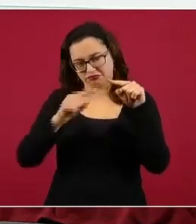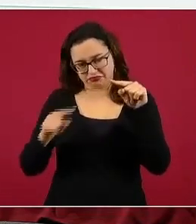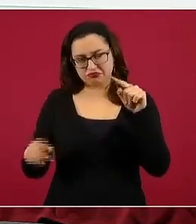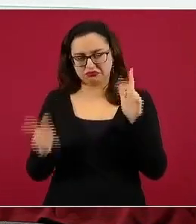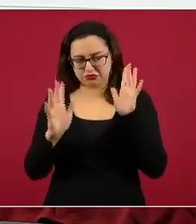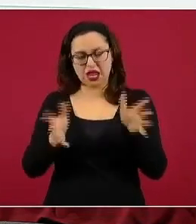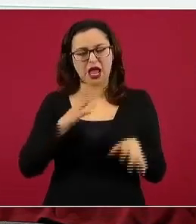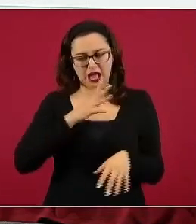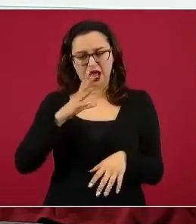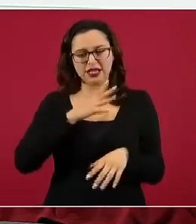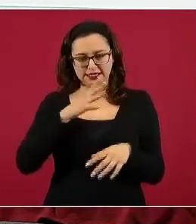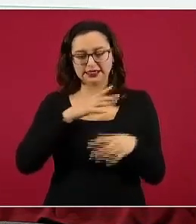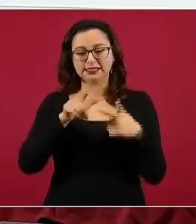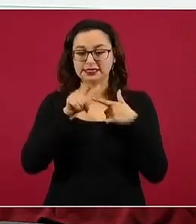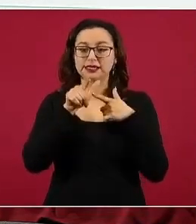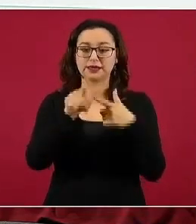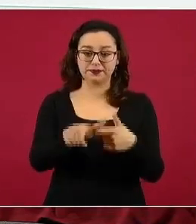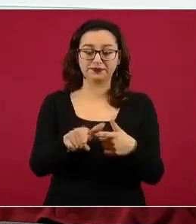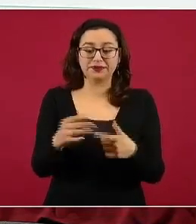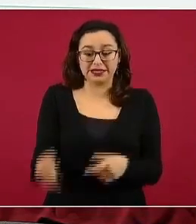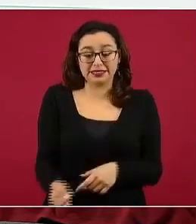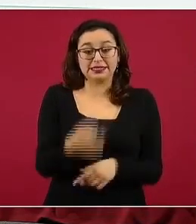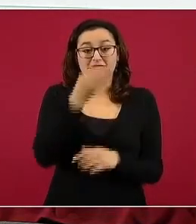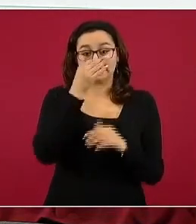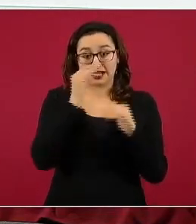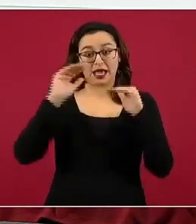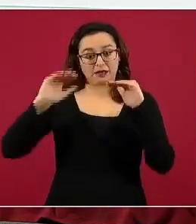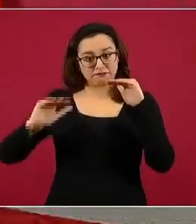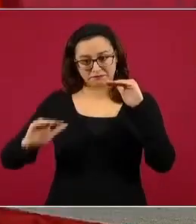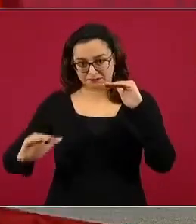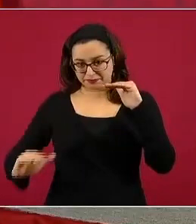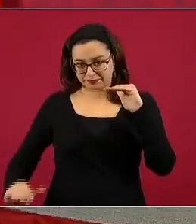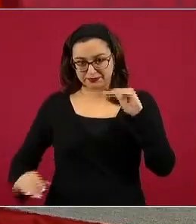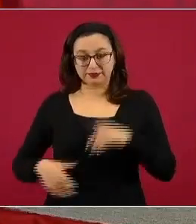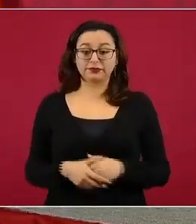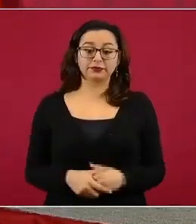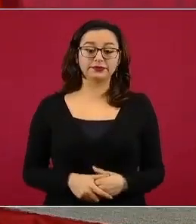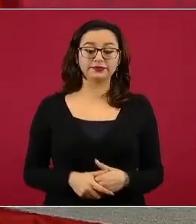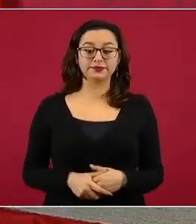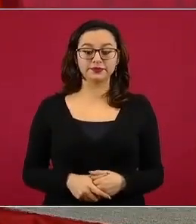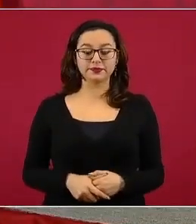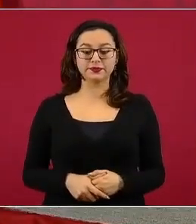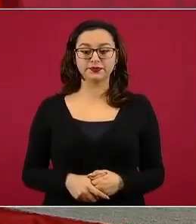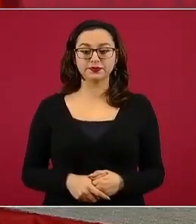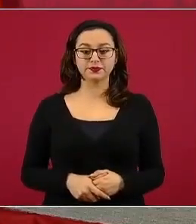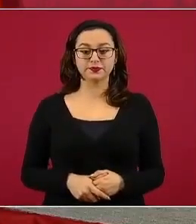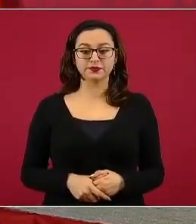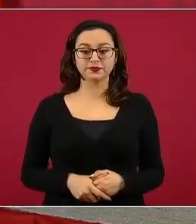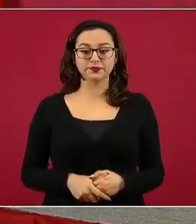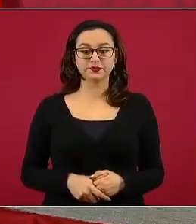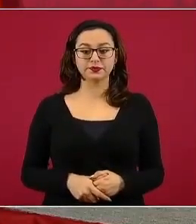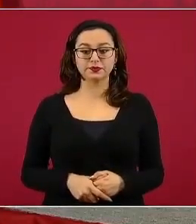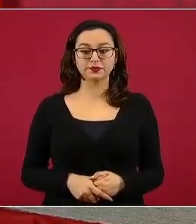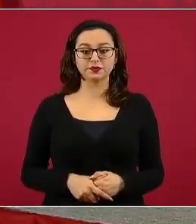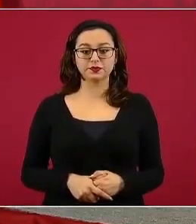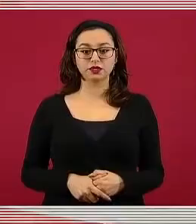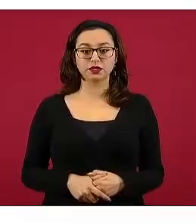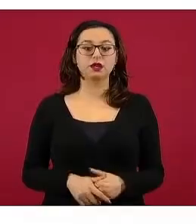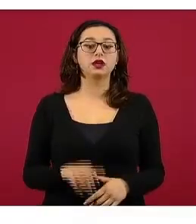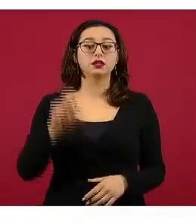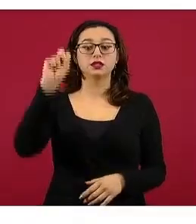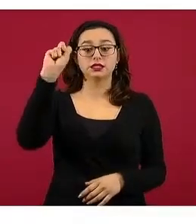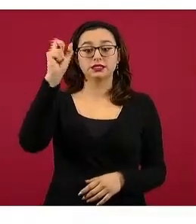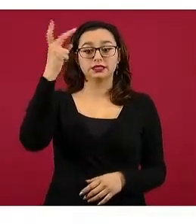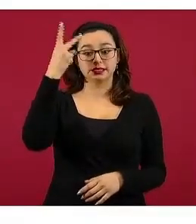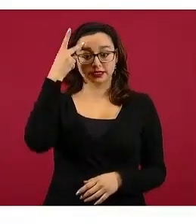un descenso continuo, se está acercando a su línea basal. La siguiente, por favor. El estado de San Luis